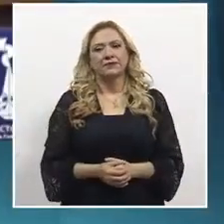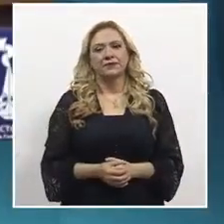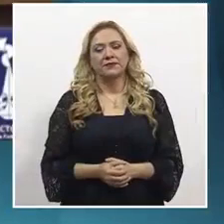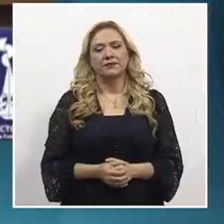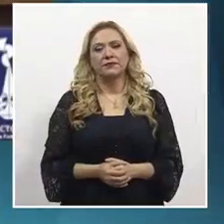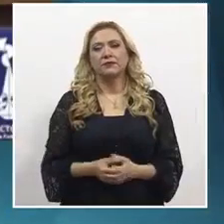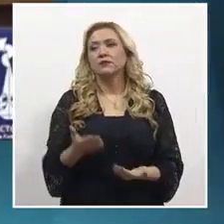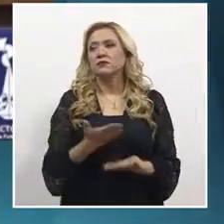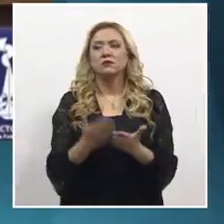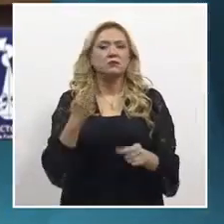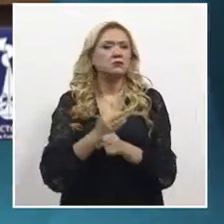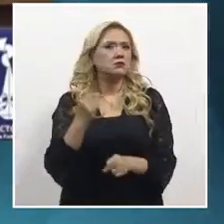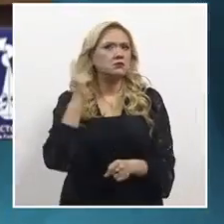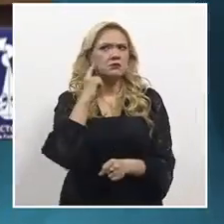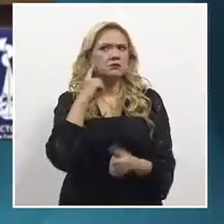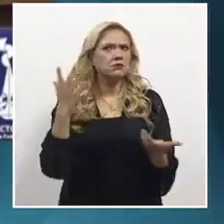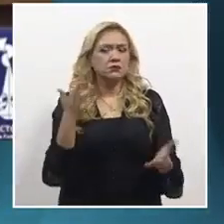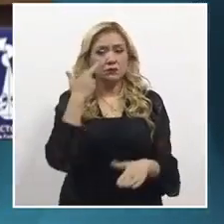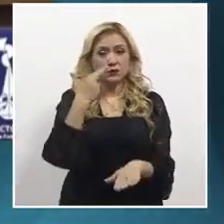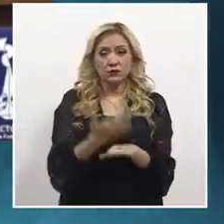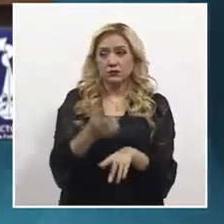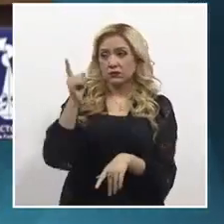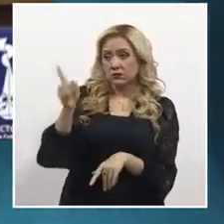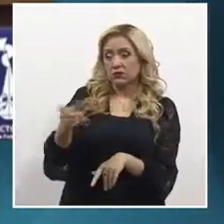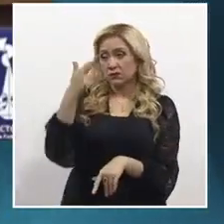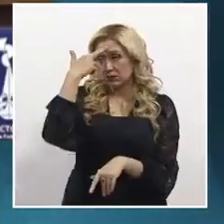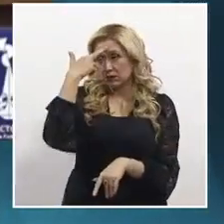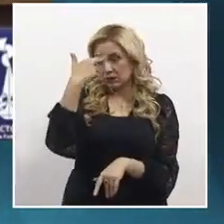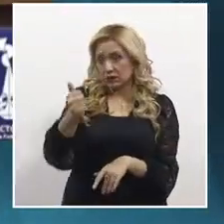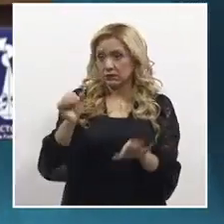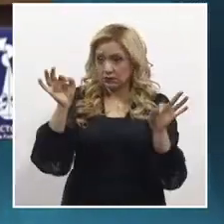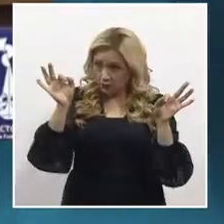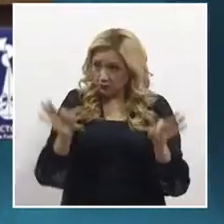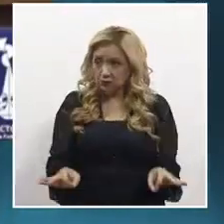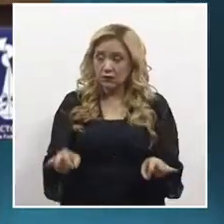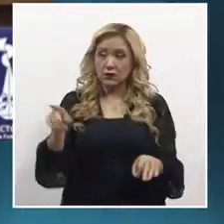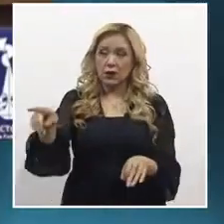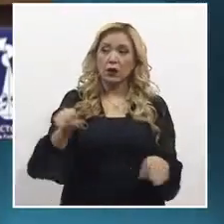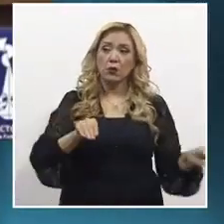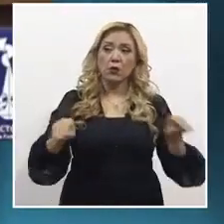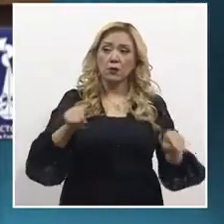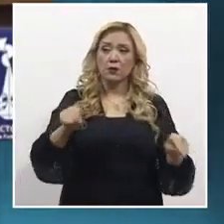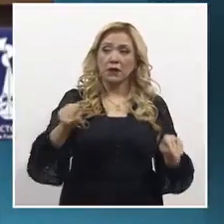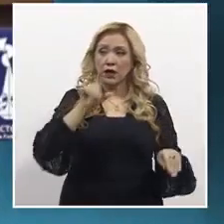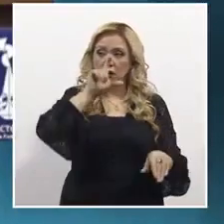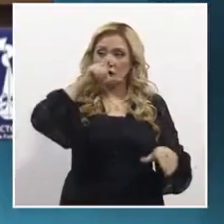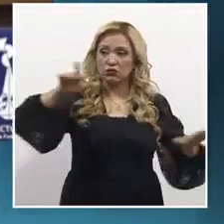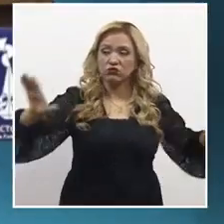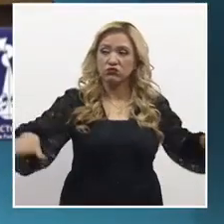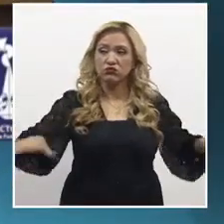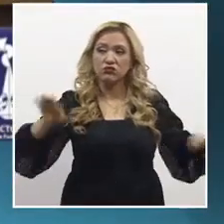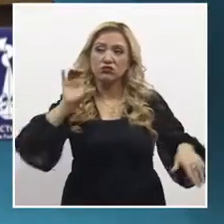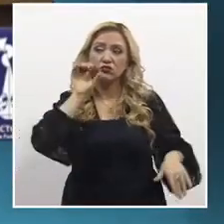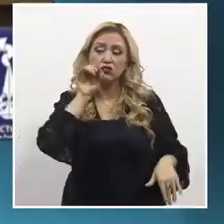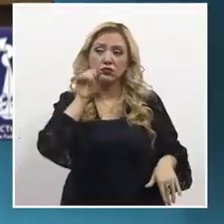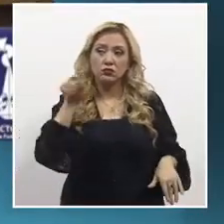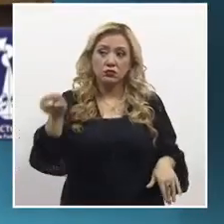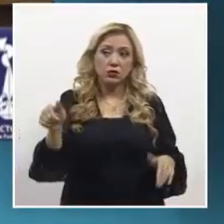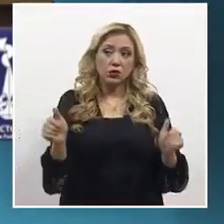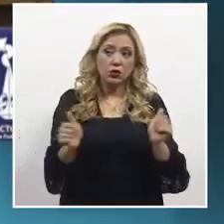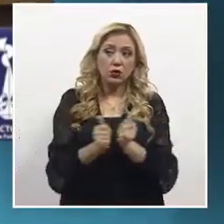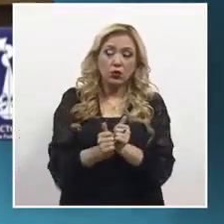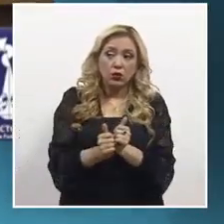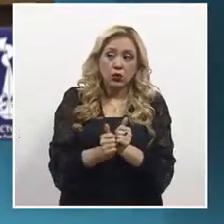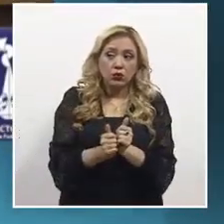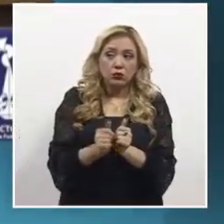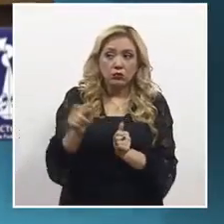Debido a que no se advierte que la responsable haya justificado adecuadamente que Movimiento Ciudadano, a través de su representación, tuvo pleno